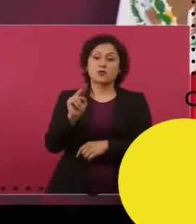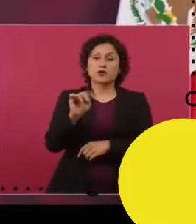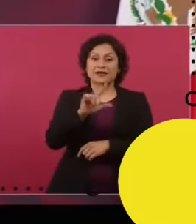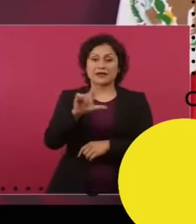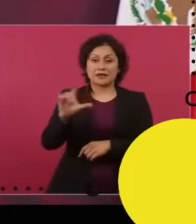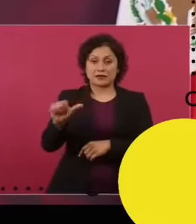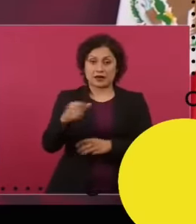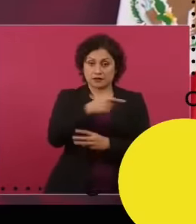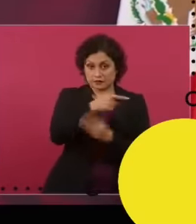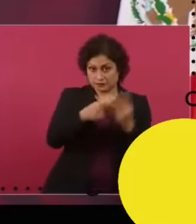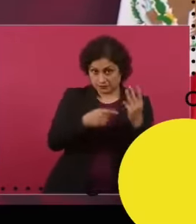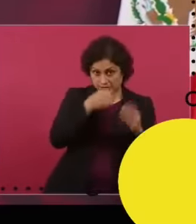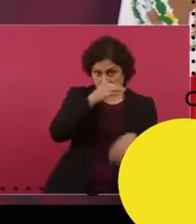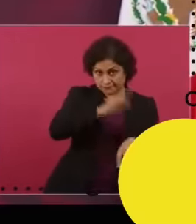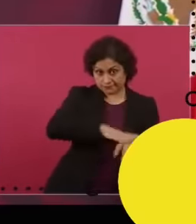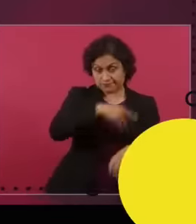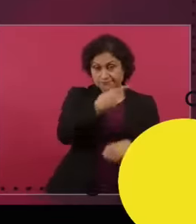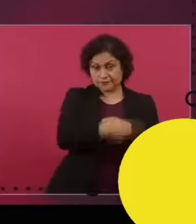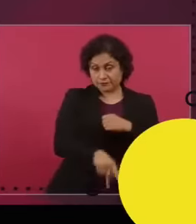¿no?